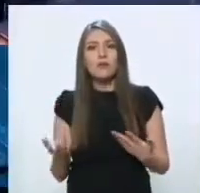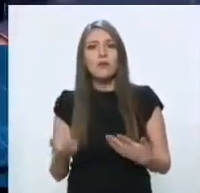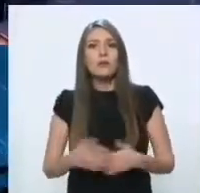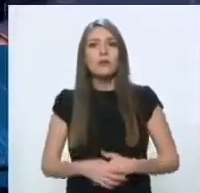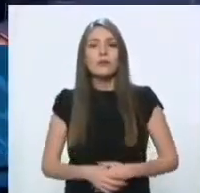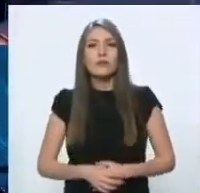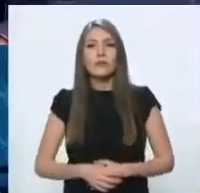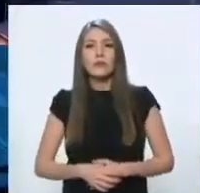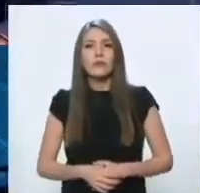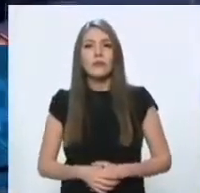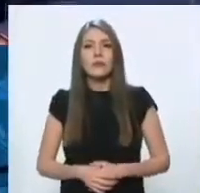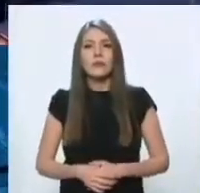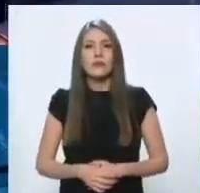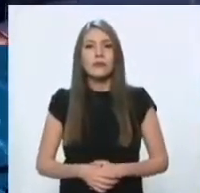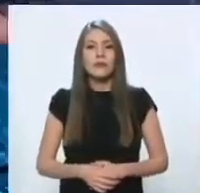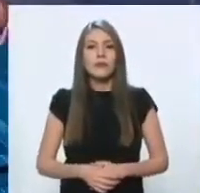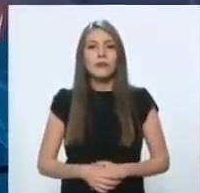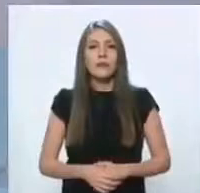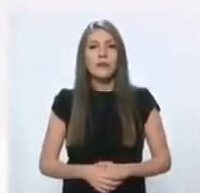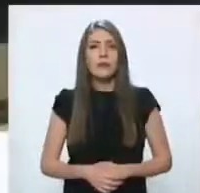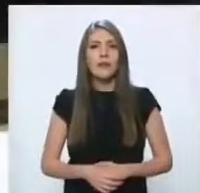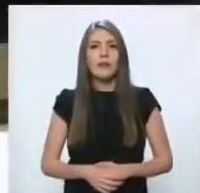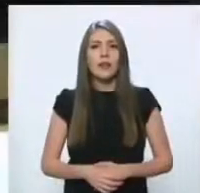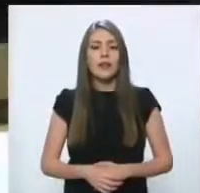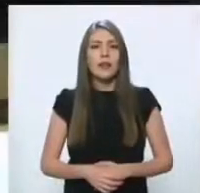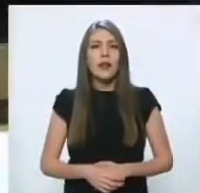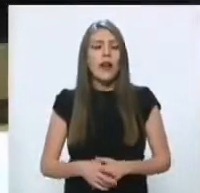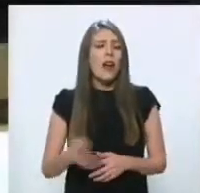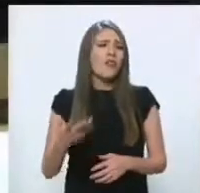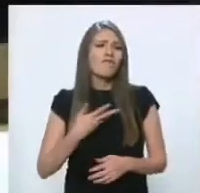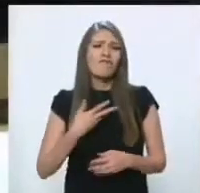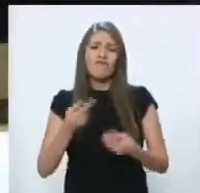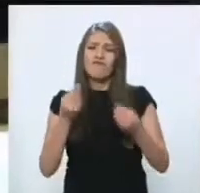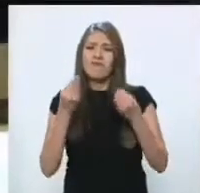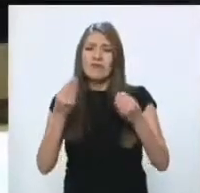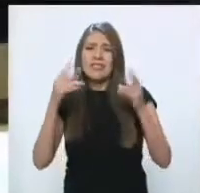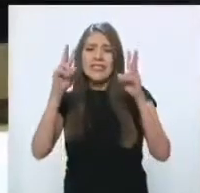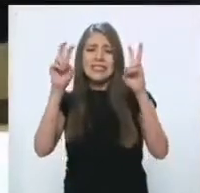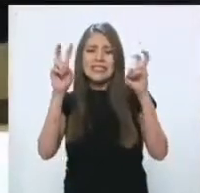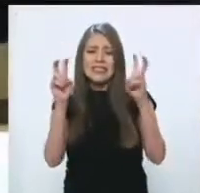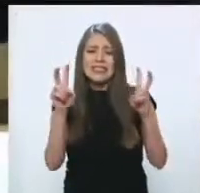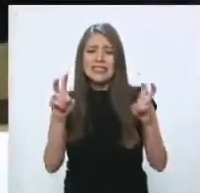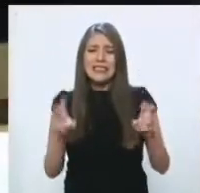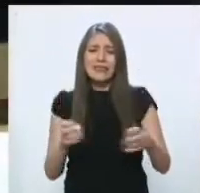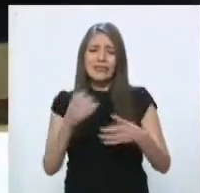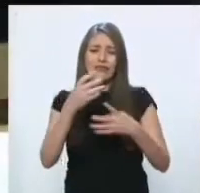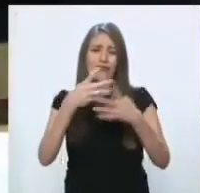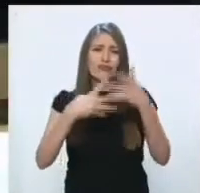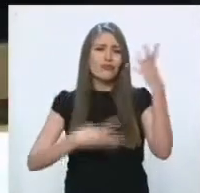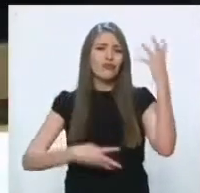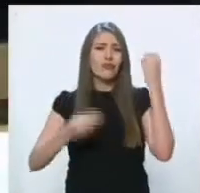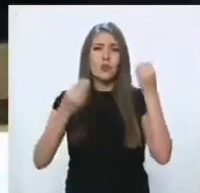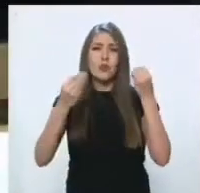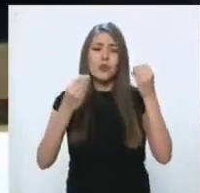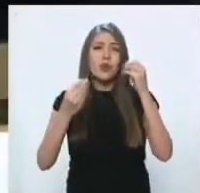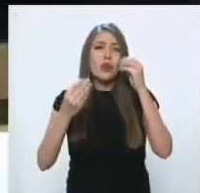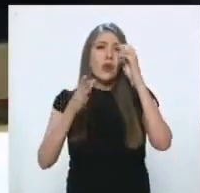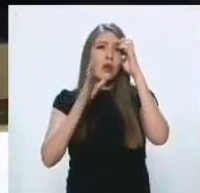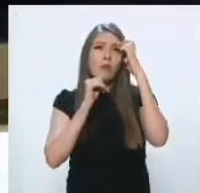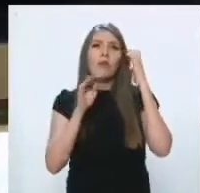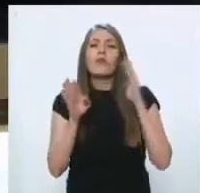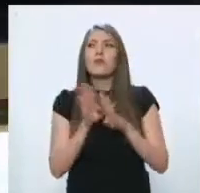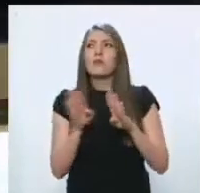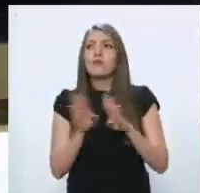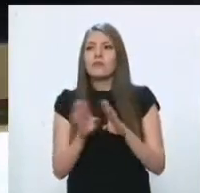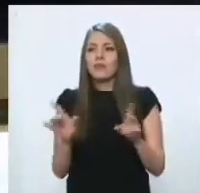Y son un montón de temas y es muy difícil resumir una opinión muy compleja,